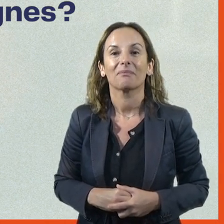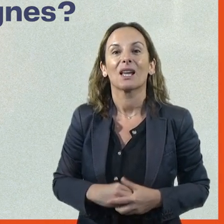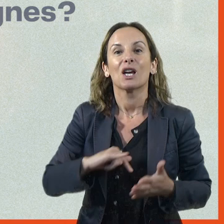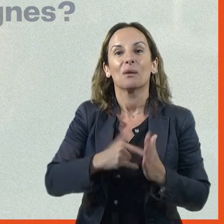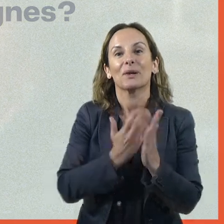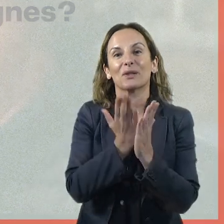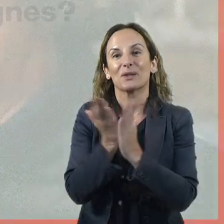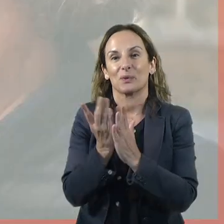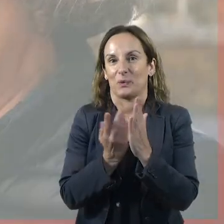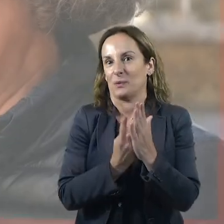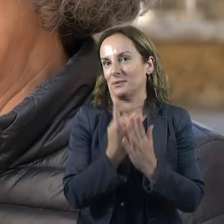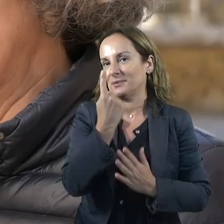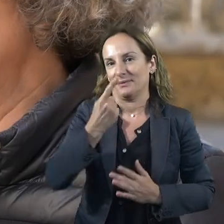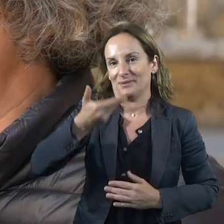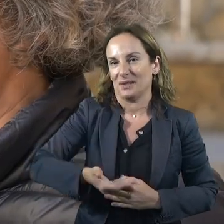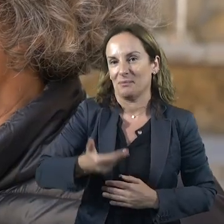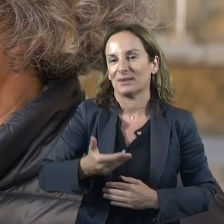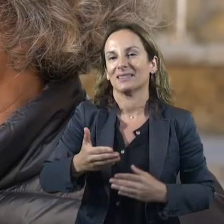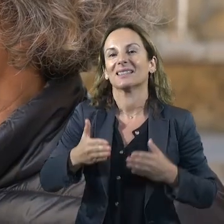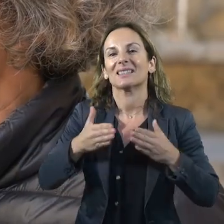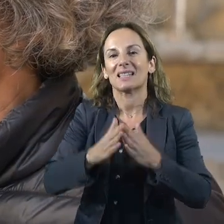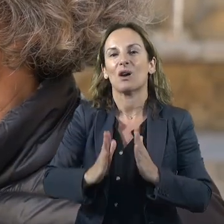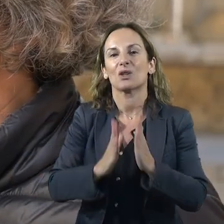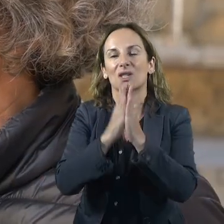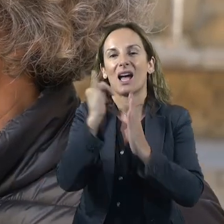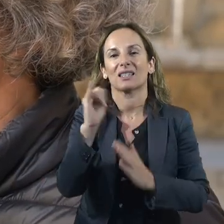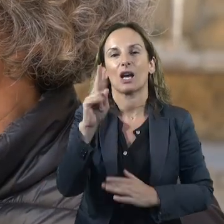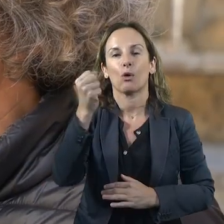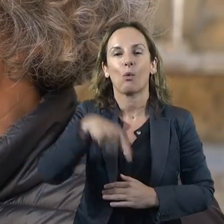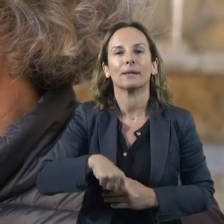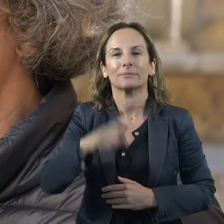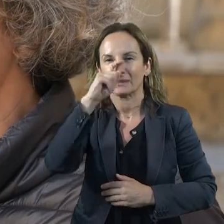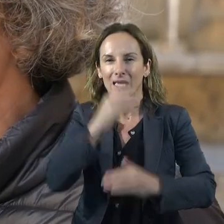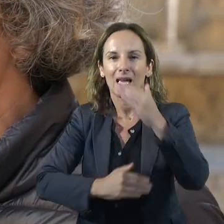Es una embarcación que se hunde en las aguas de Canadá en